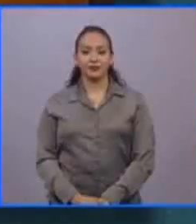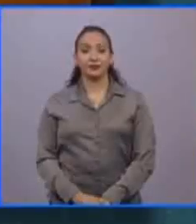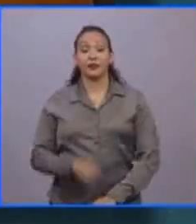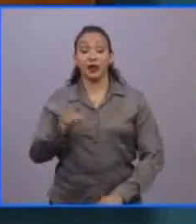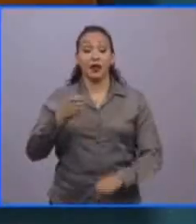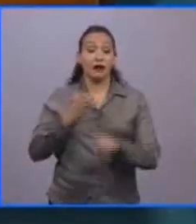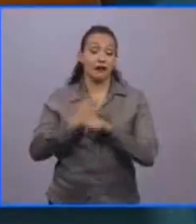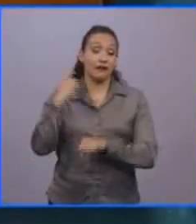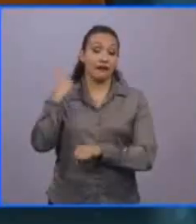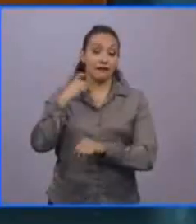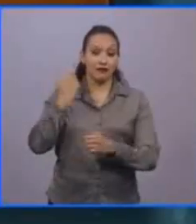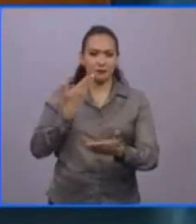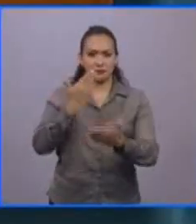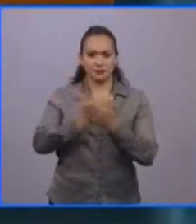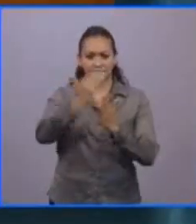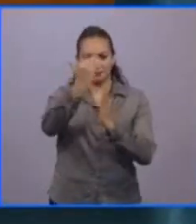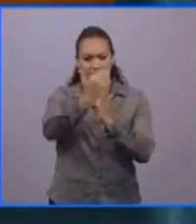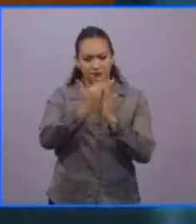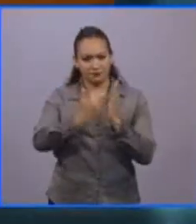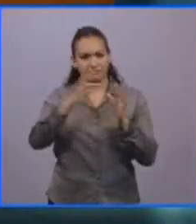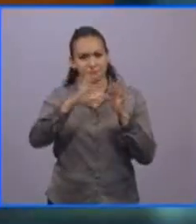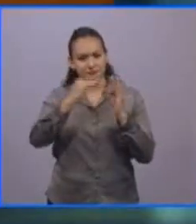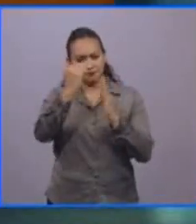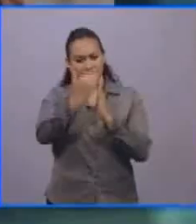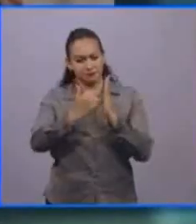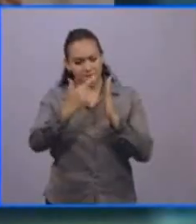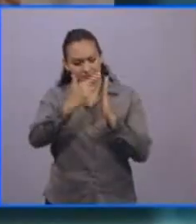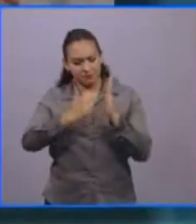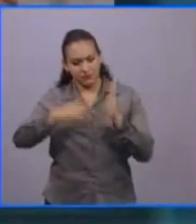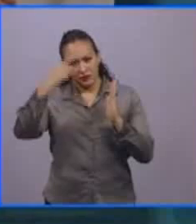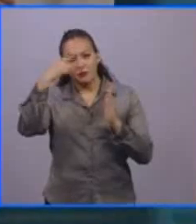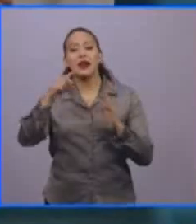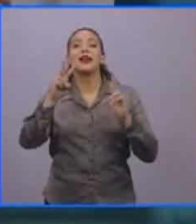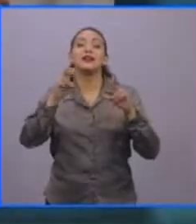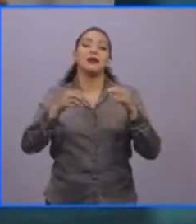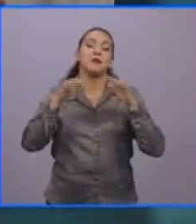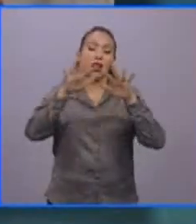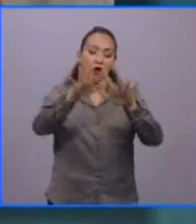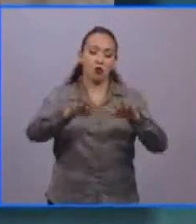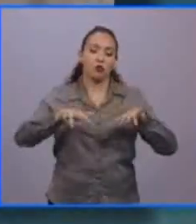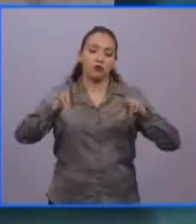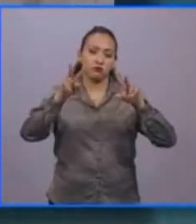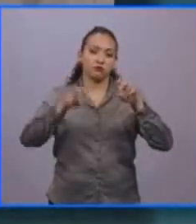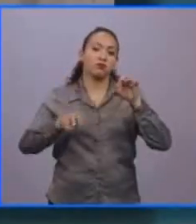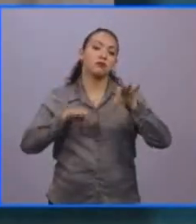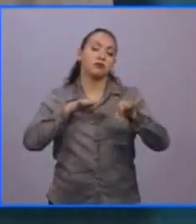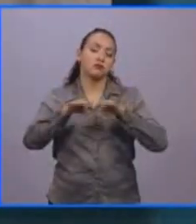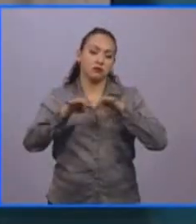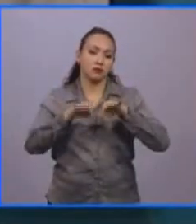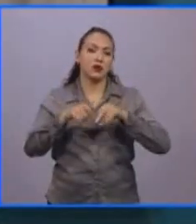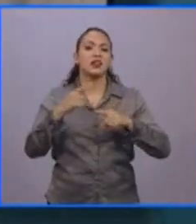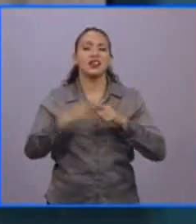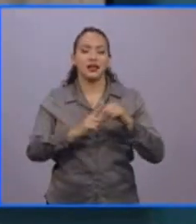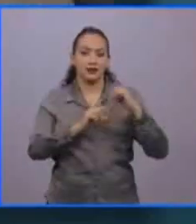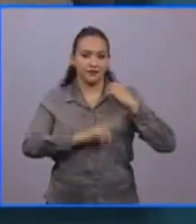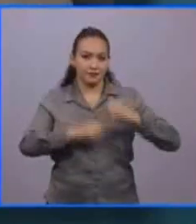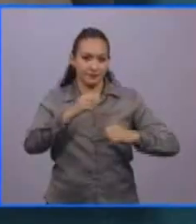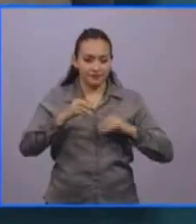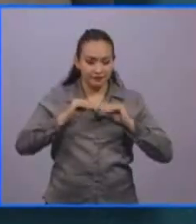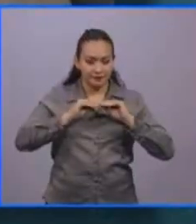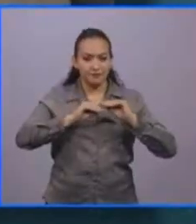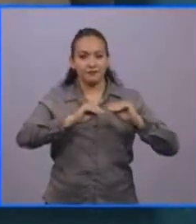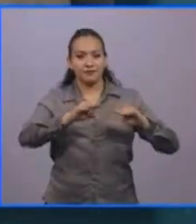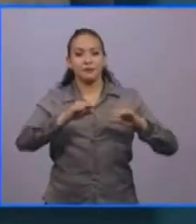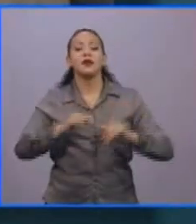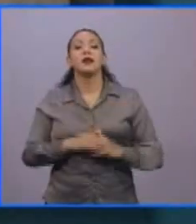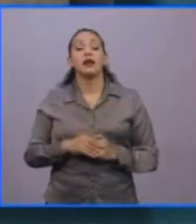En Querétaro se presentaron las guías judiciales de conducción de audiencias en materia laboral, proyecto impulsado por la Judicatura Federal,